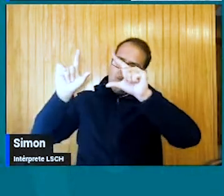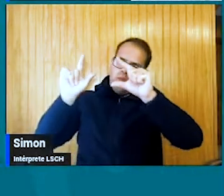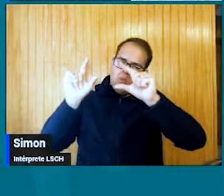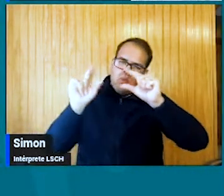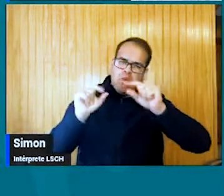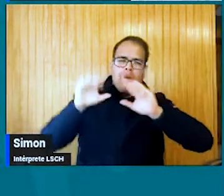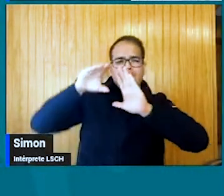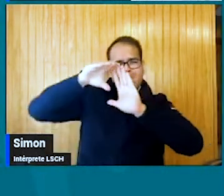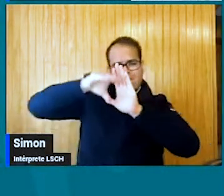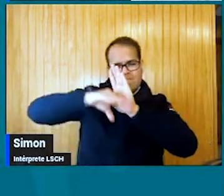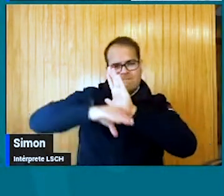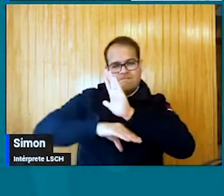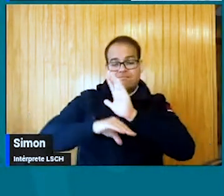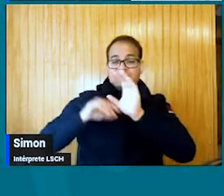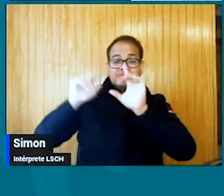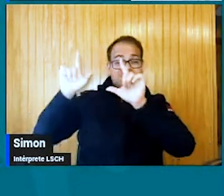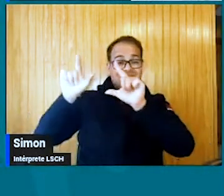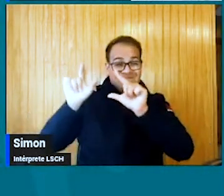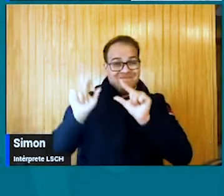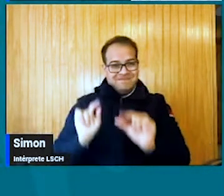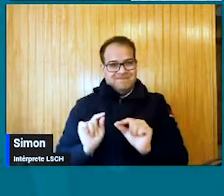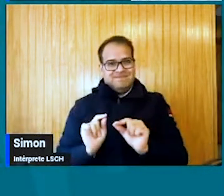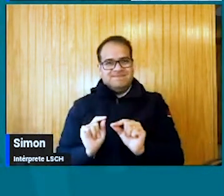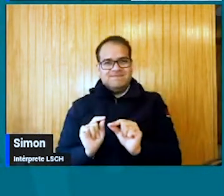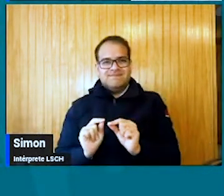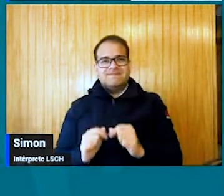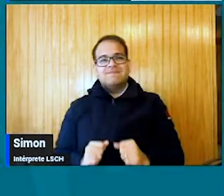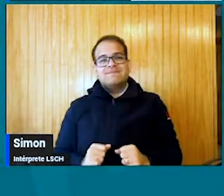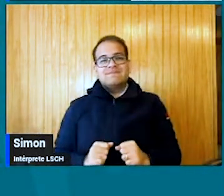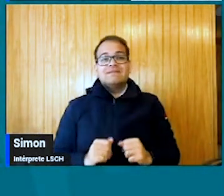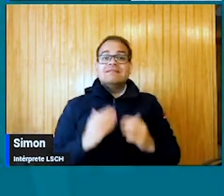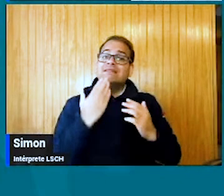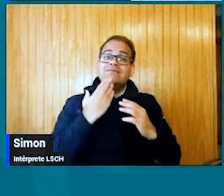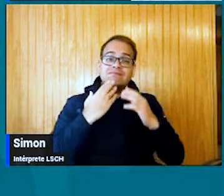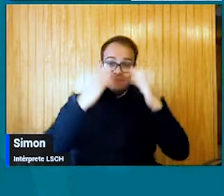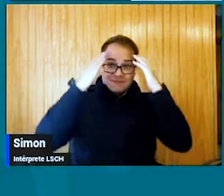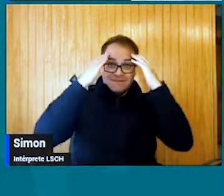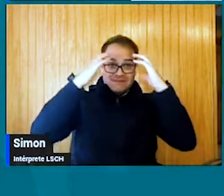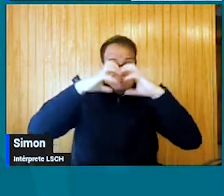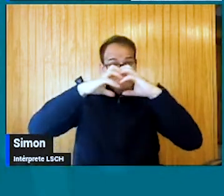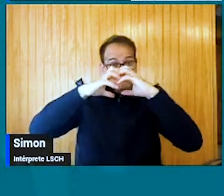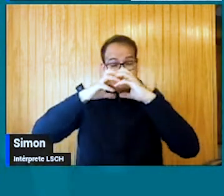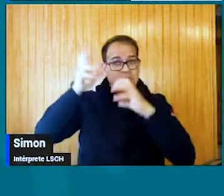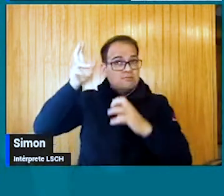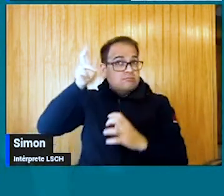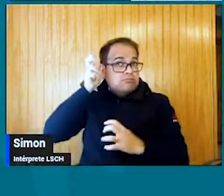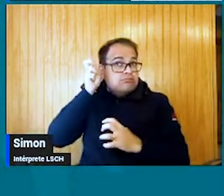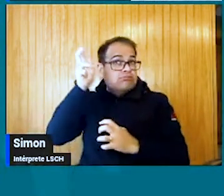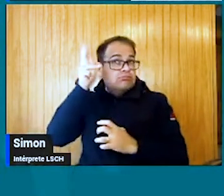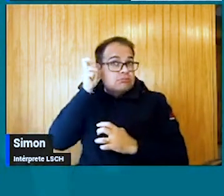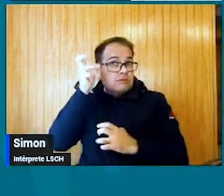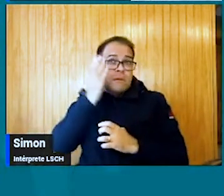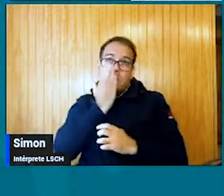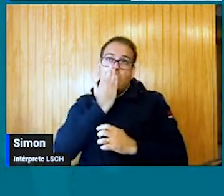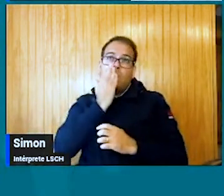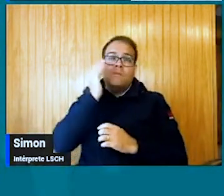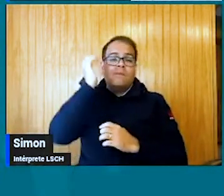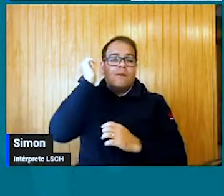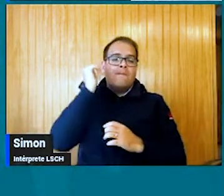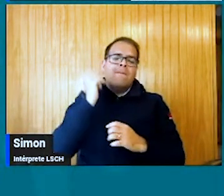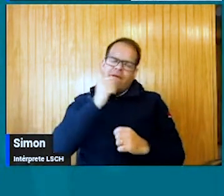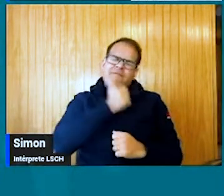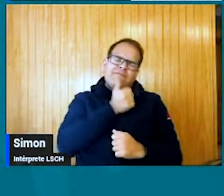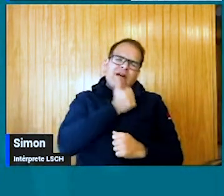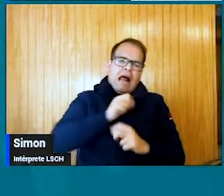suenan menos también, menores decibeles, y el cerebro es capaz de asimilarlo, por lo tanto, nos falta harto todavía, pero